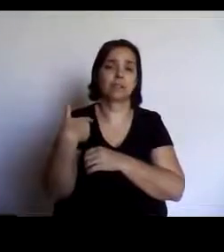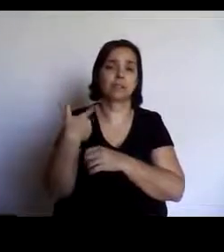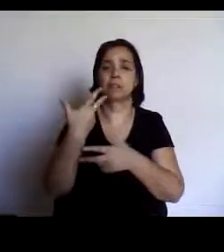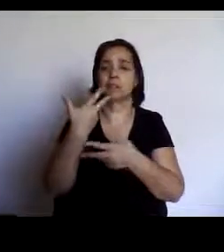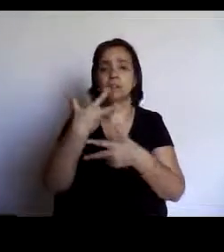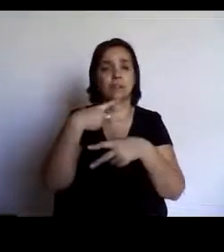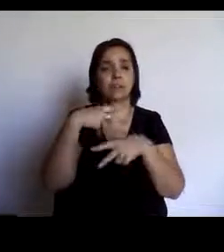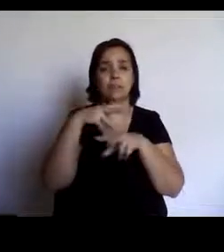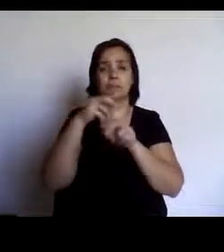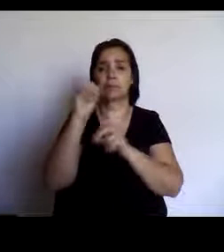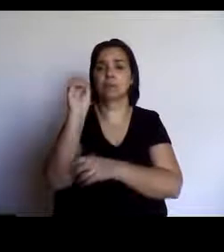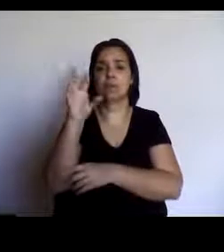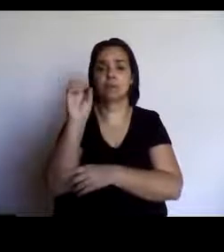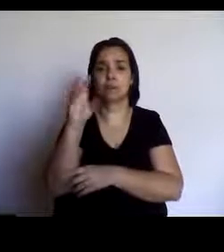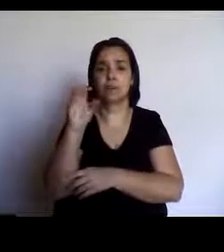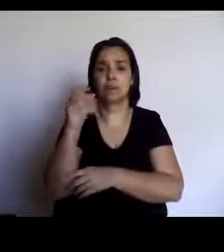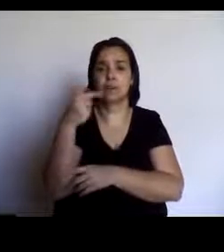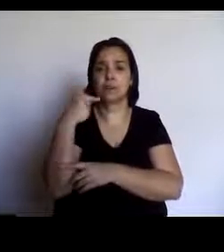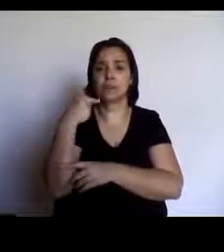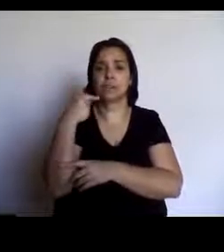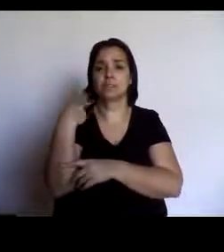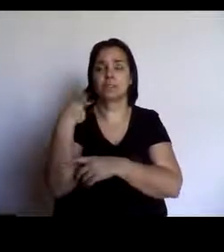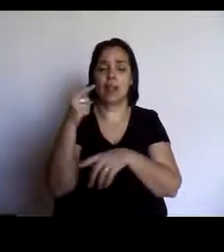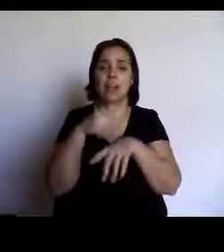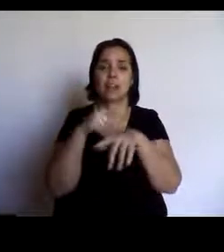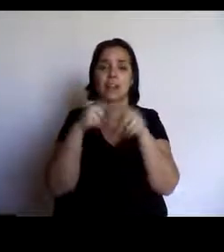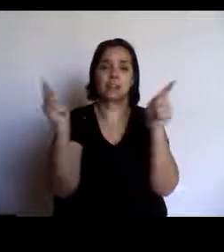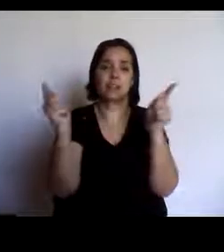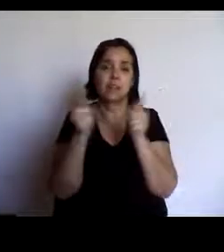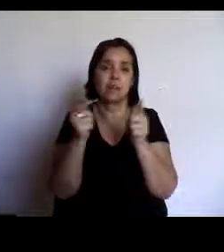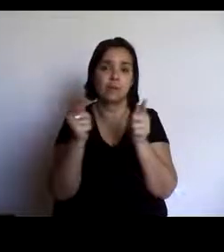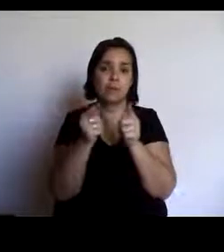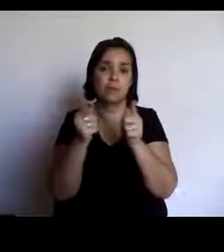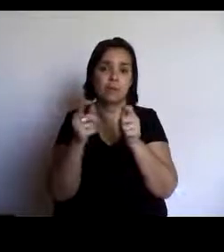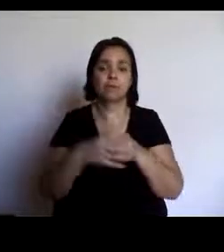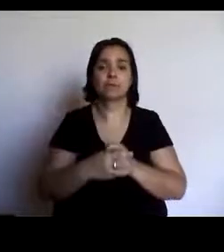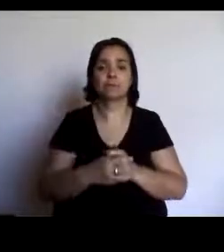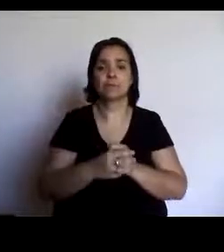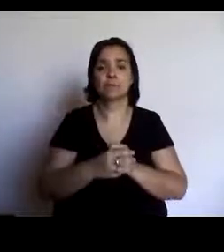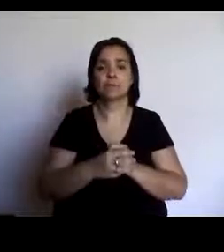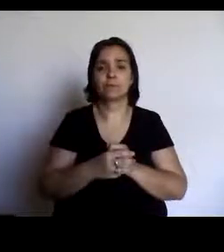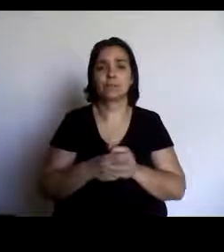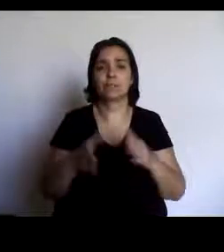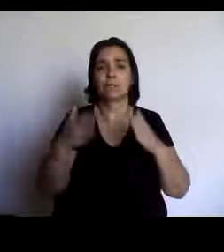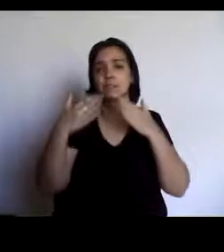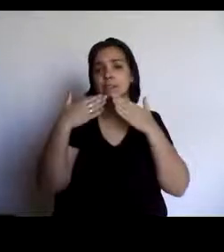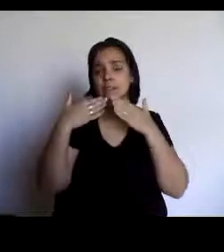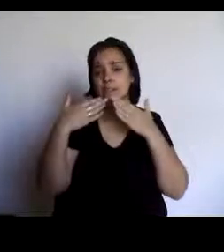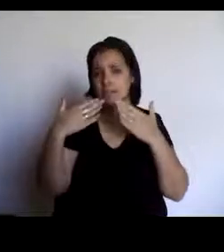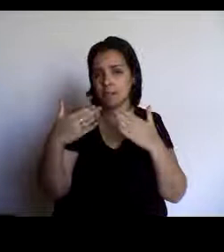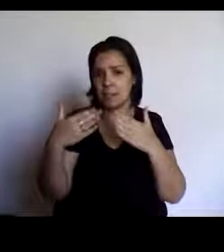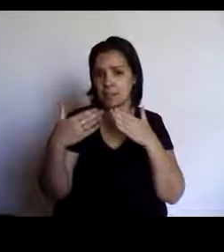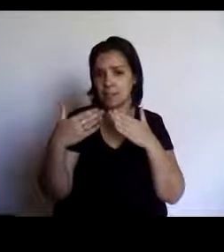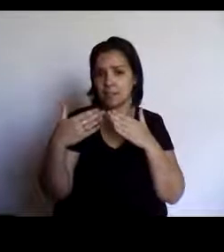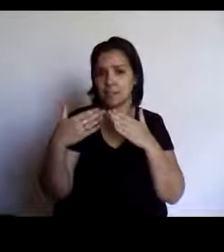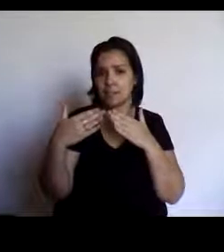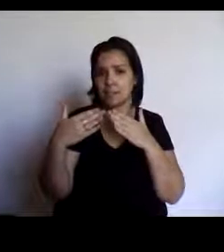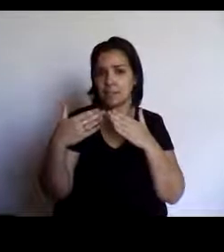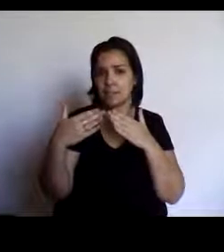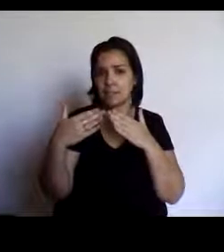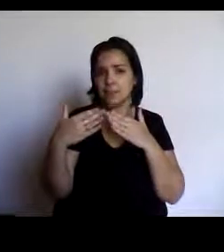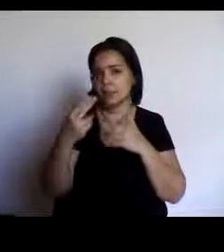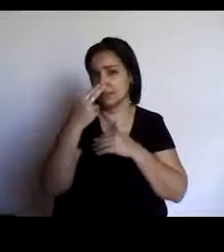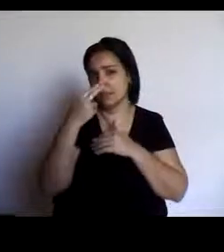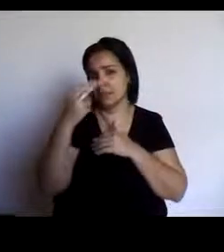creo que aquí mi intervención, ajustándome lo máximo posible al tiempo, y agradeciendo sinceramente la invitación de CEMPES